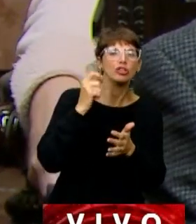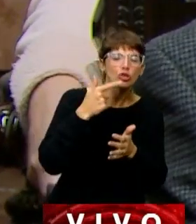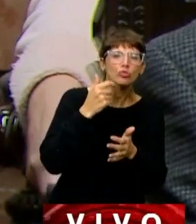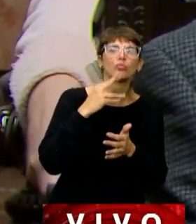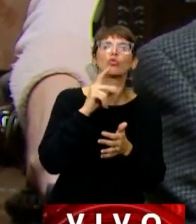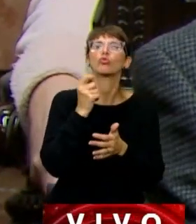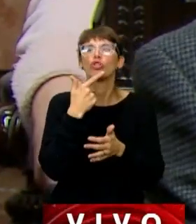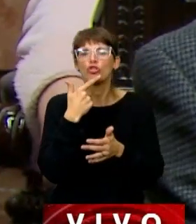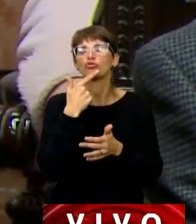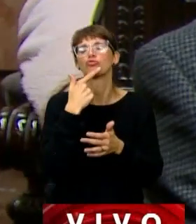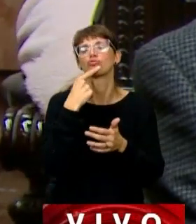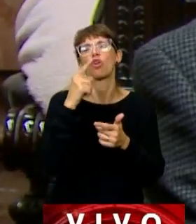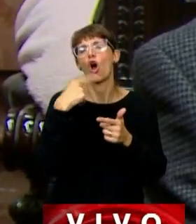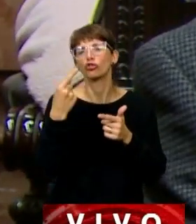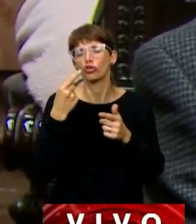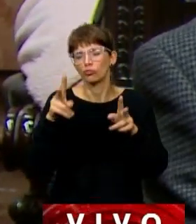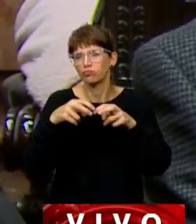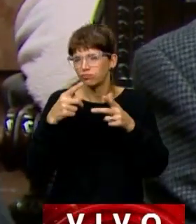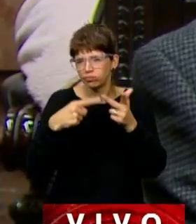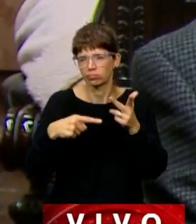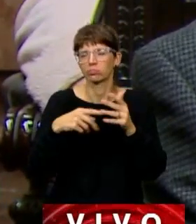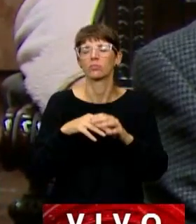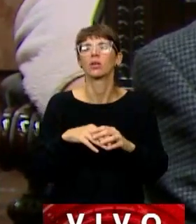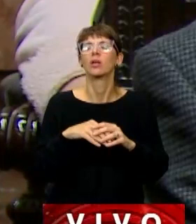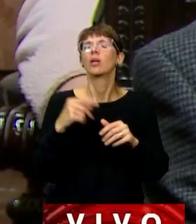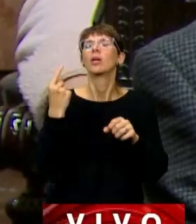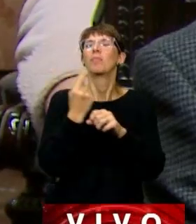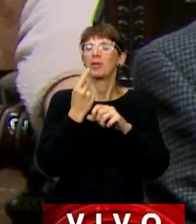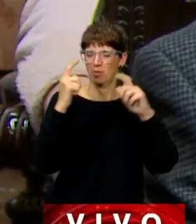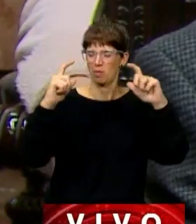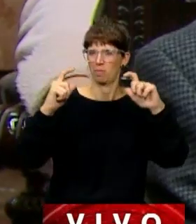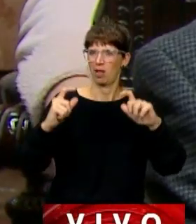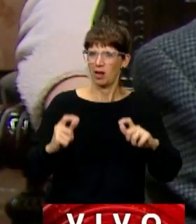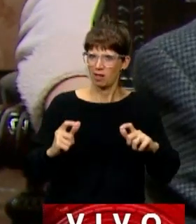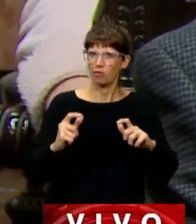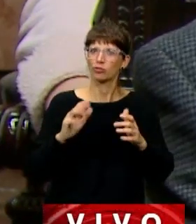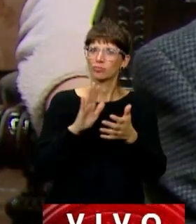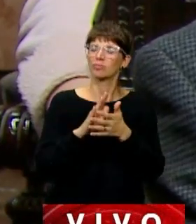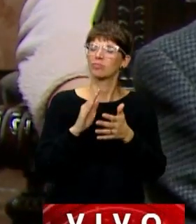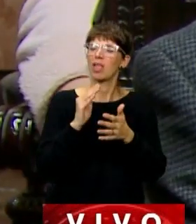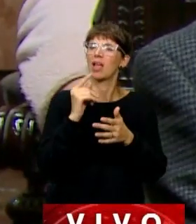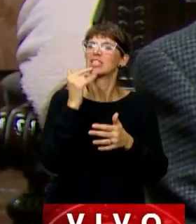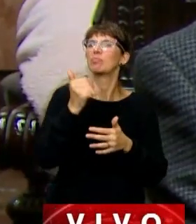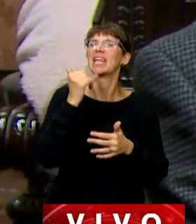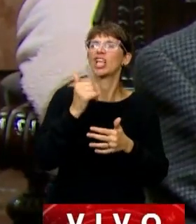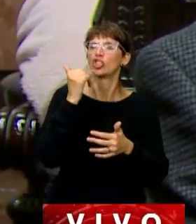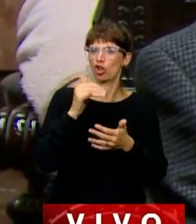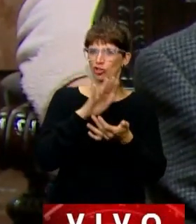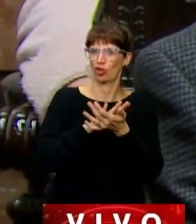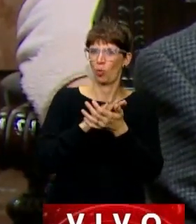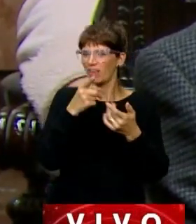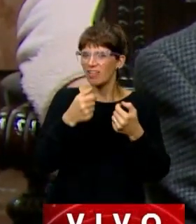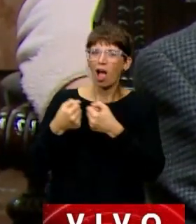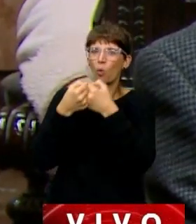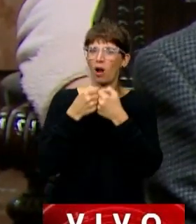demás. Pero los primeros párrafos de la expresión de motivos por el cual se abordó este consenso en el año